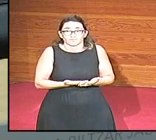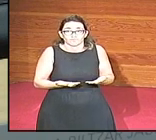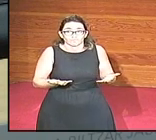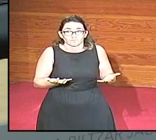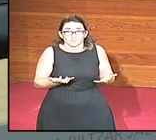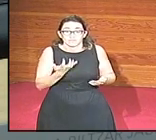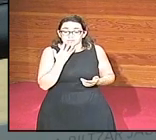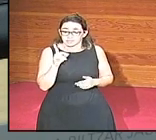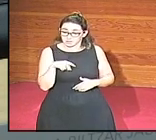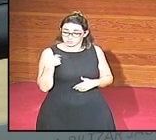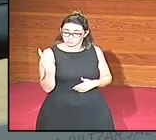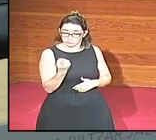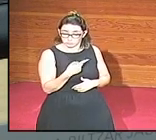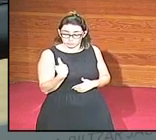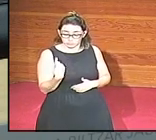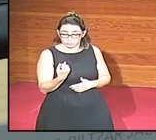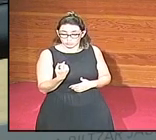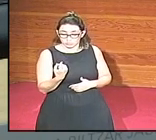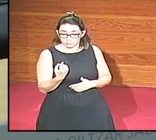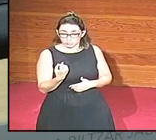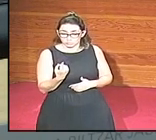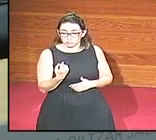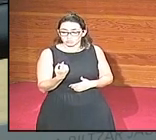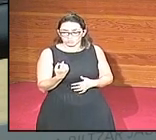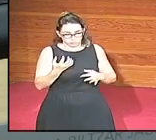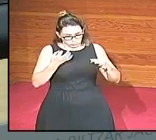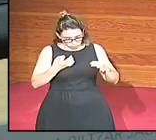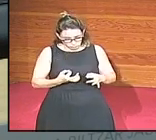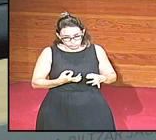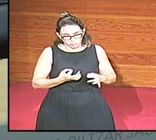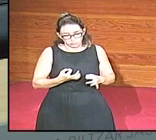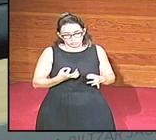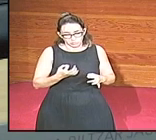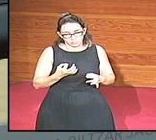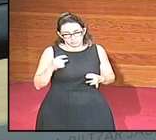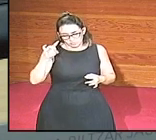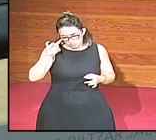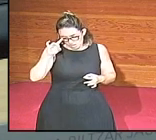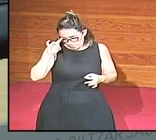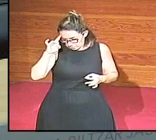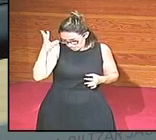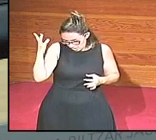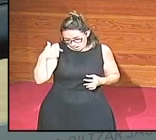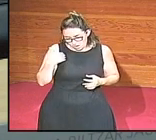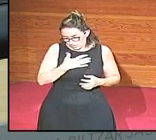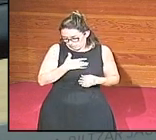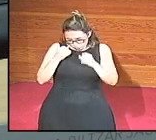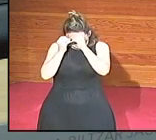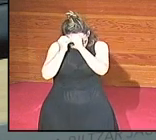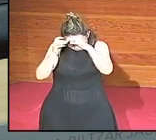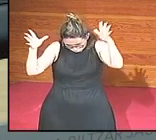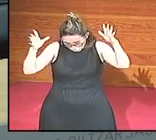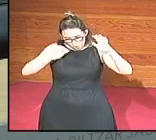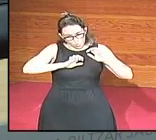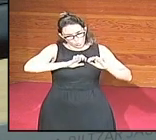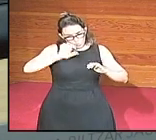si nosotros somos consecuentes con la idea de una Europa moderna con la que